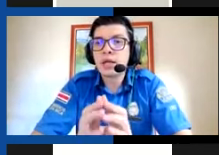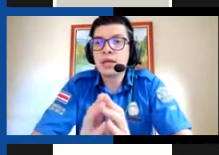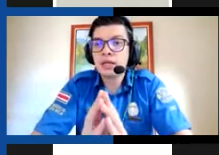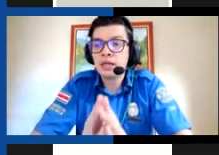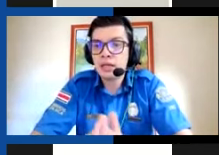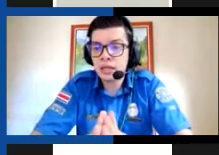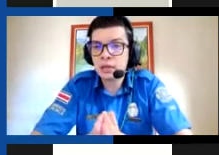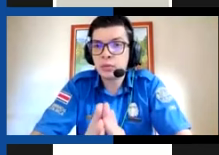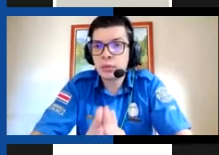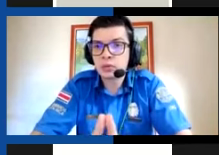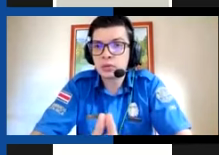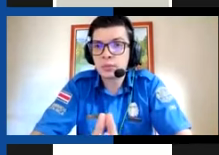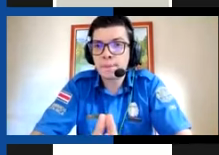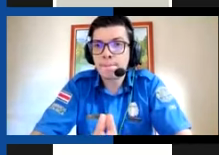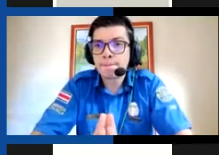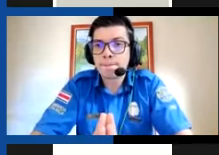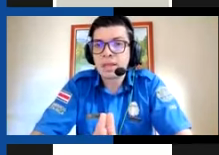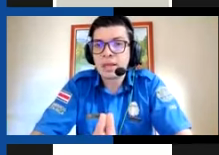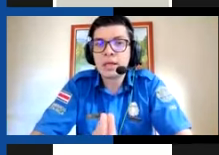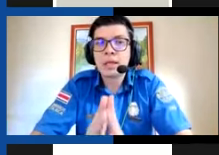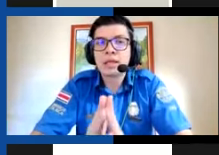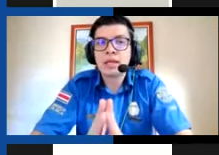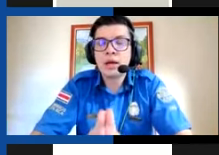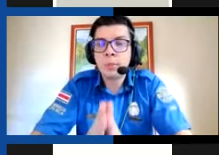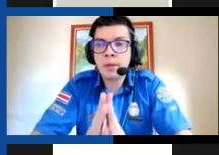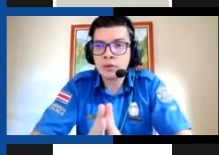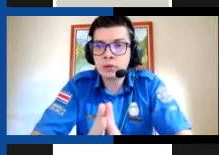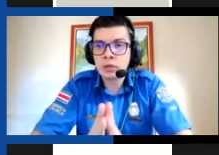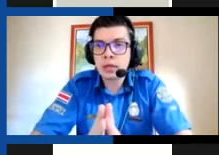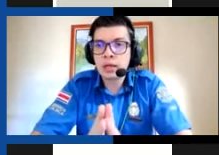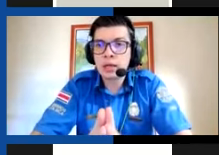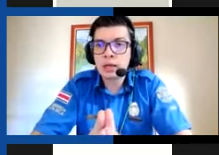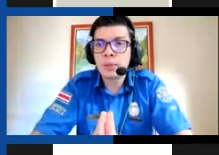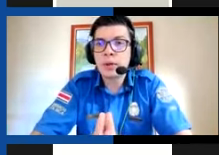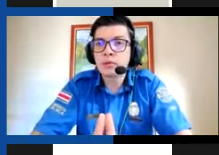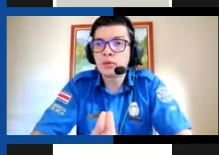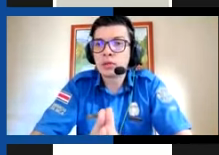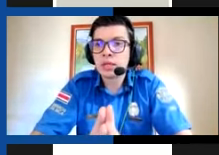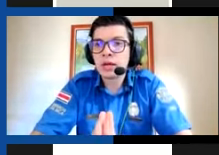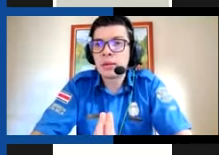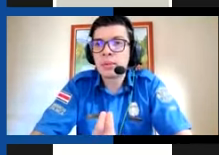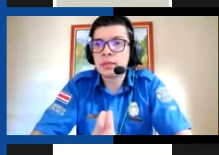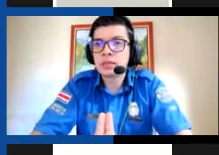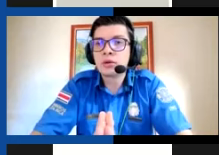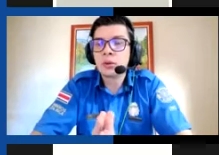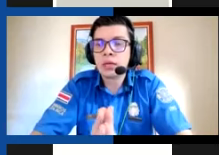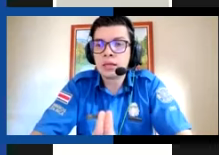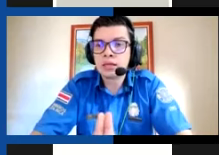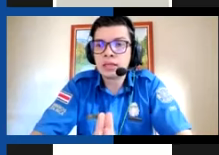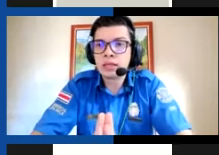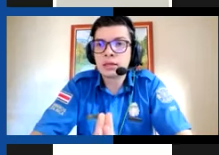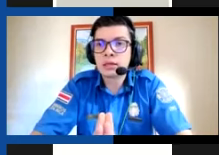llama Ingeniería de Bomberos. Ok, Ingeniería de Bomberos la podemos contactar al